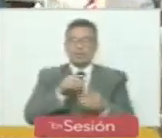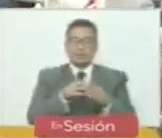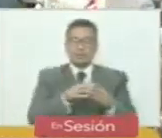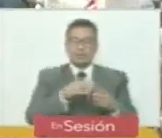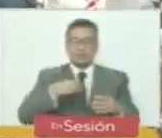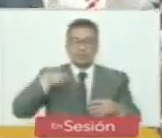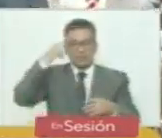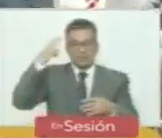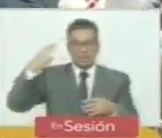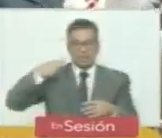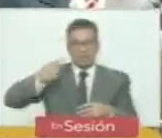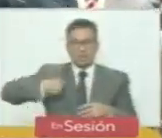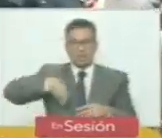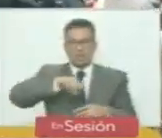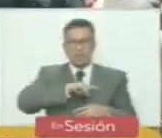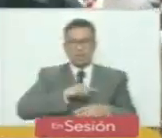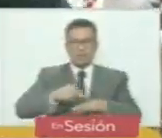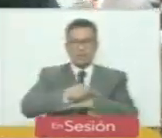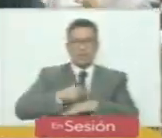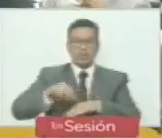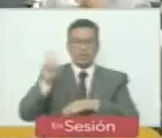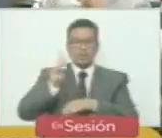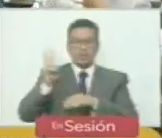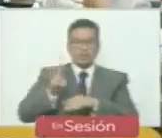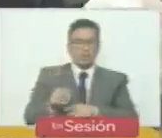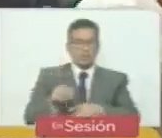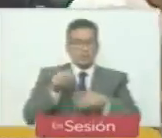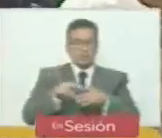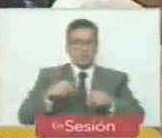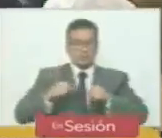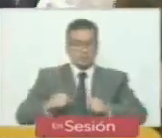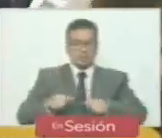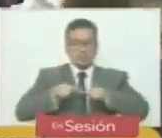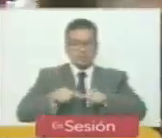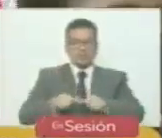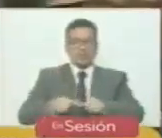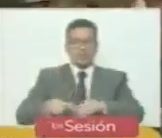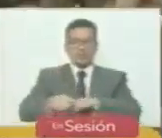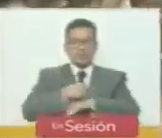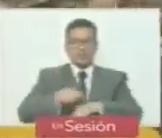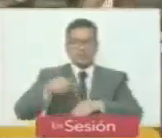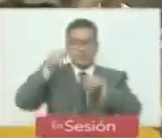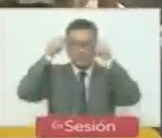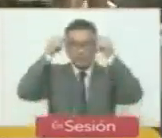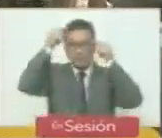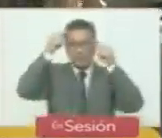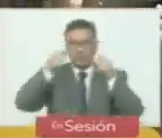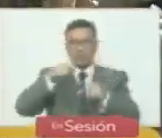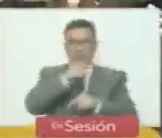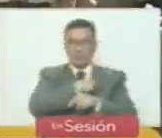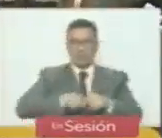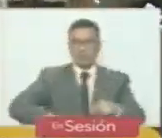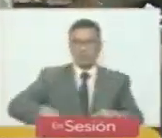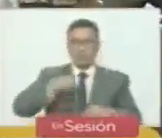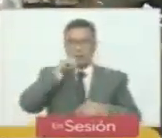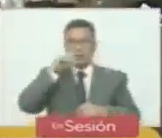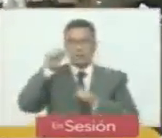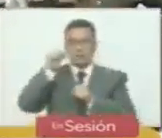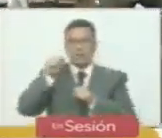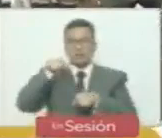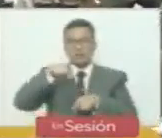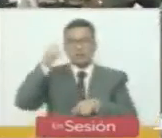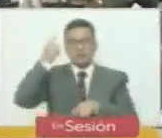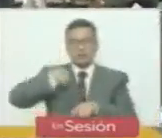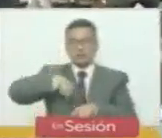orgullosamente el pueblo de Venezuela, el gobierno de Venezuela, posición que ha sido reafirmada por el comandante Chávez, por el presidente Nicolás Maduro, y hoy nuestro